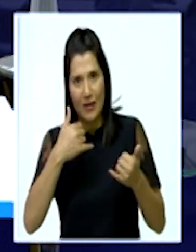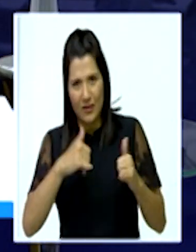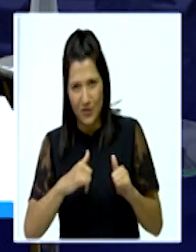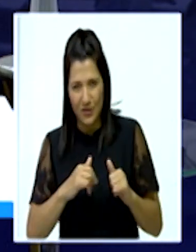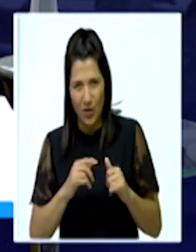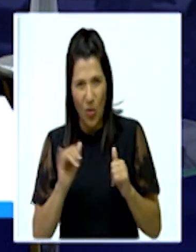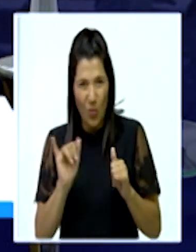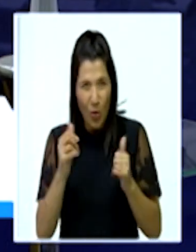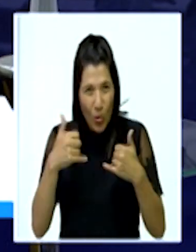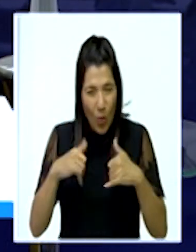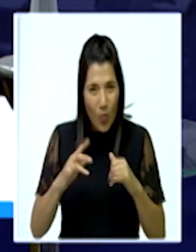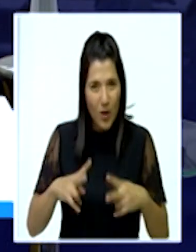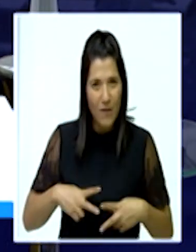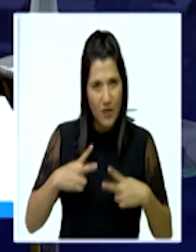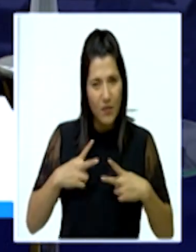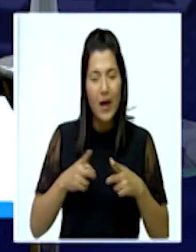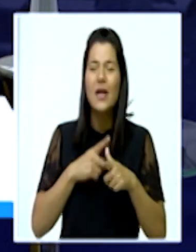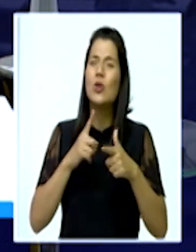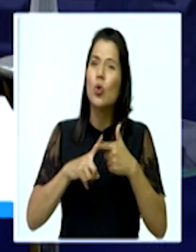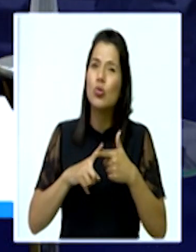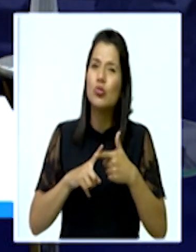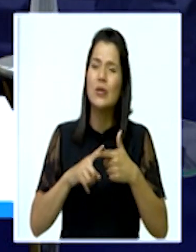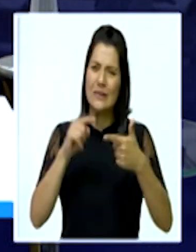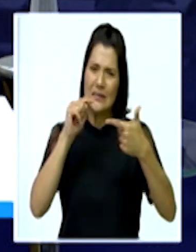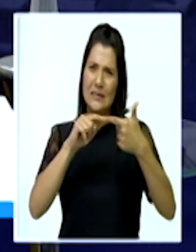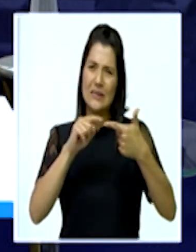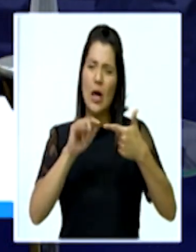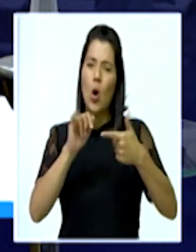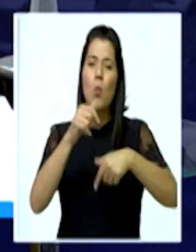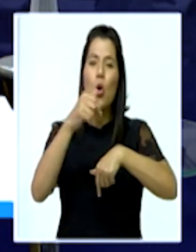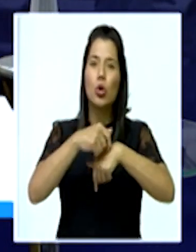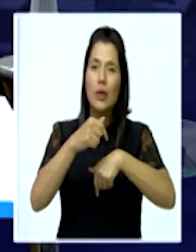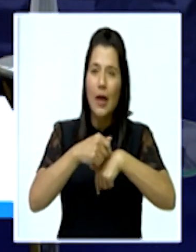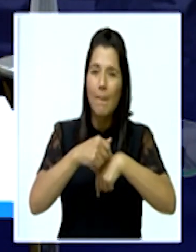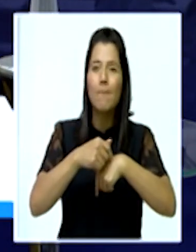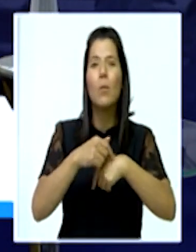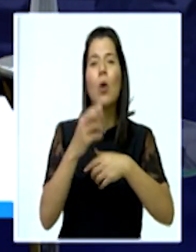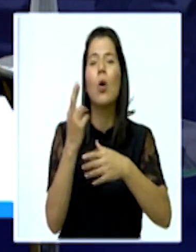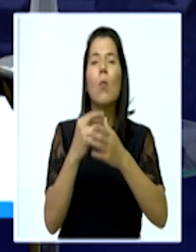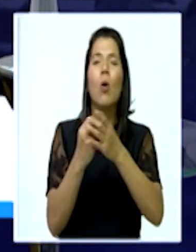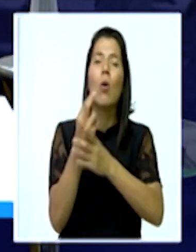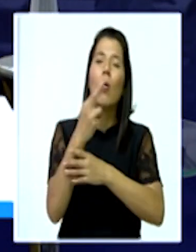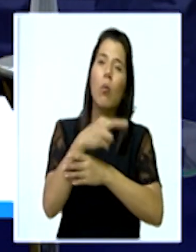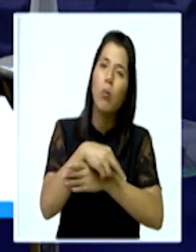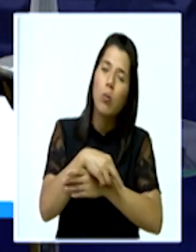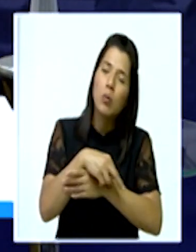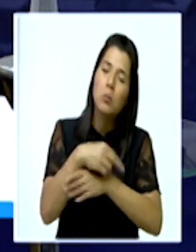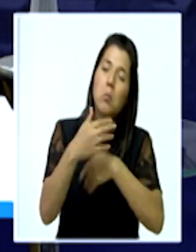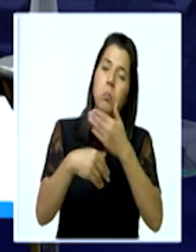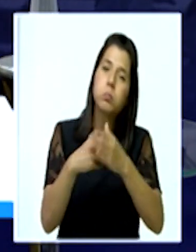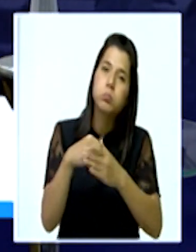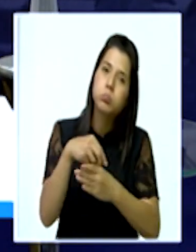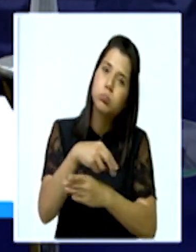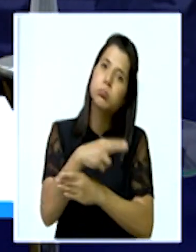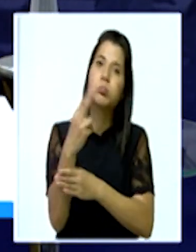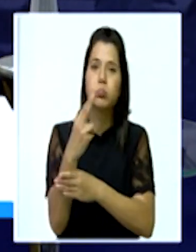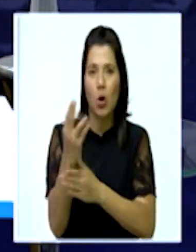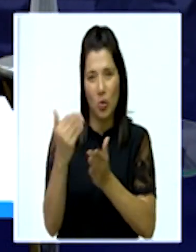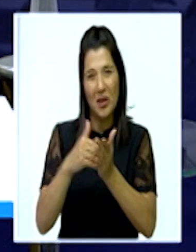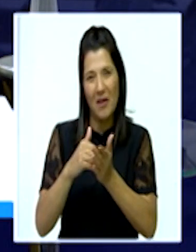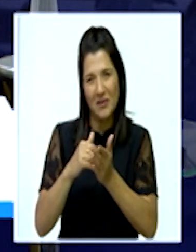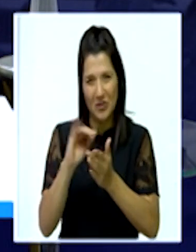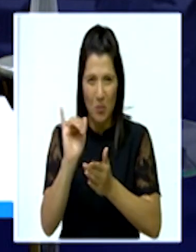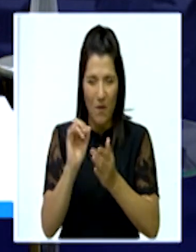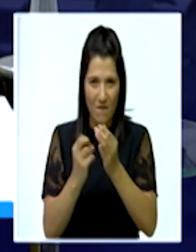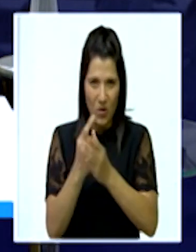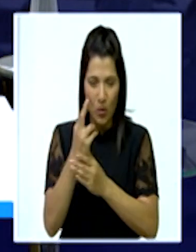que nos dé un tiempo para respirar, como que me marchito como una flor para poder pasar. Bueno, la tercera etapa es muy importante y